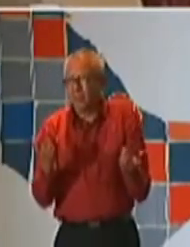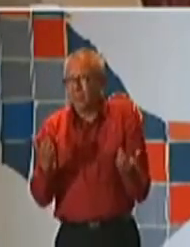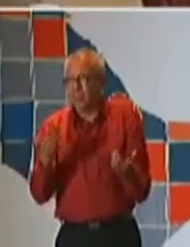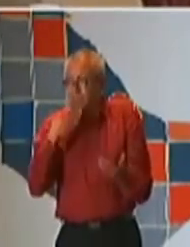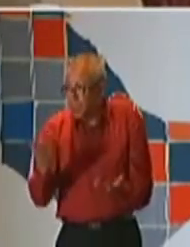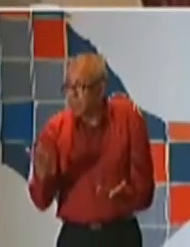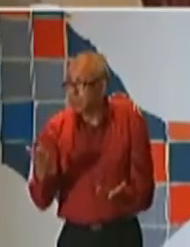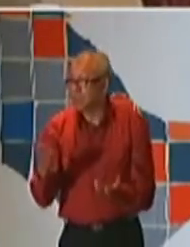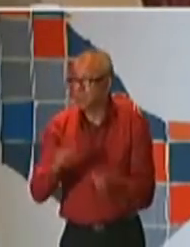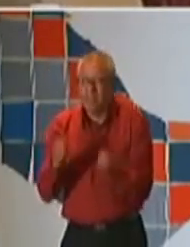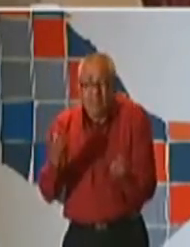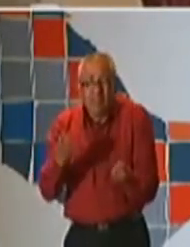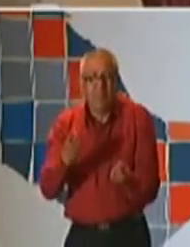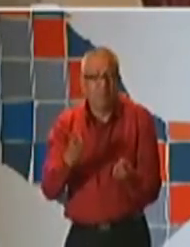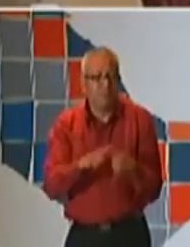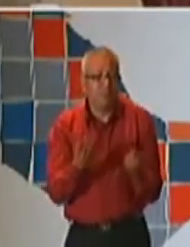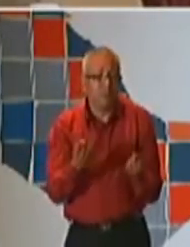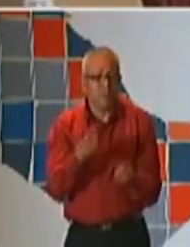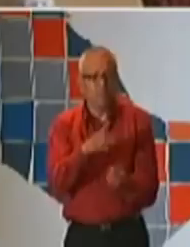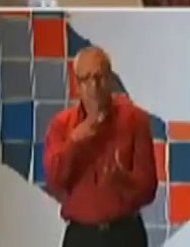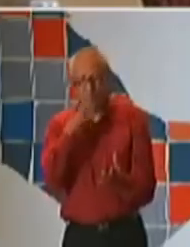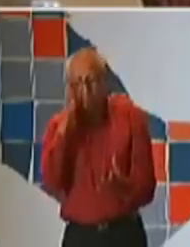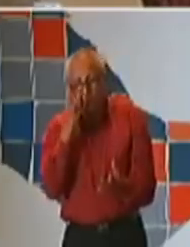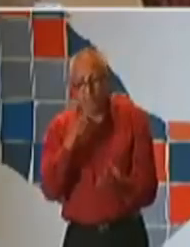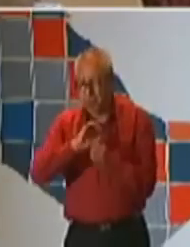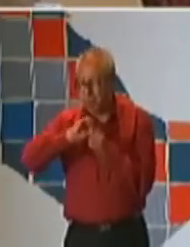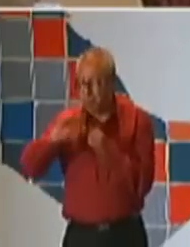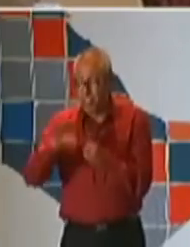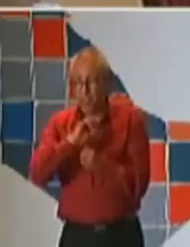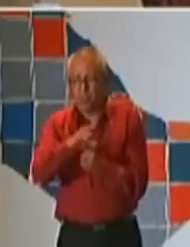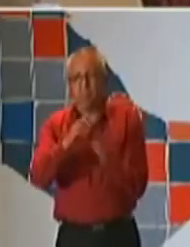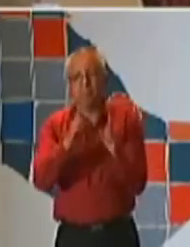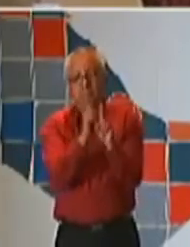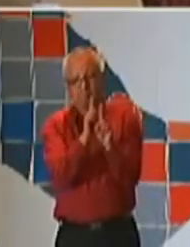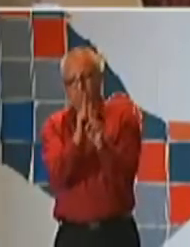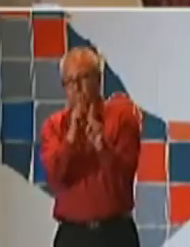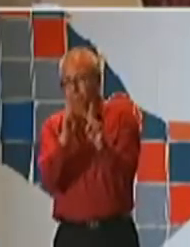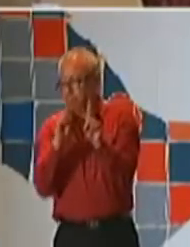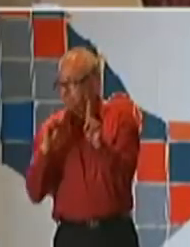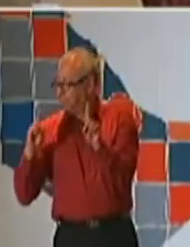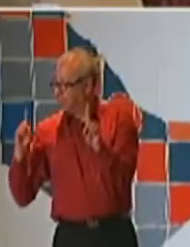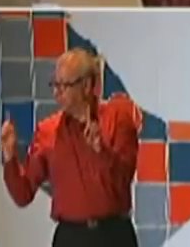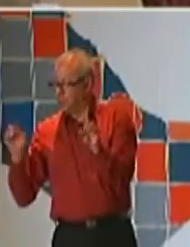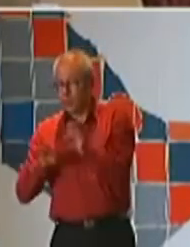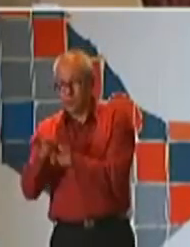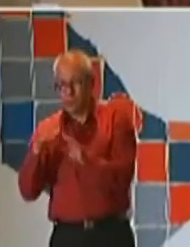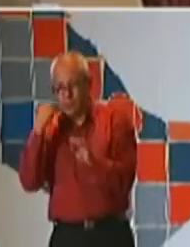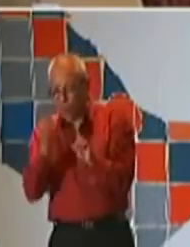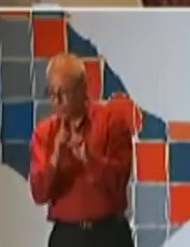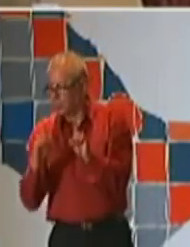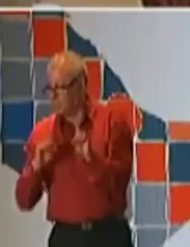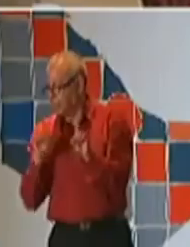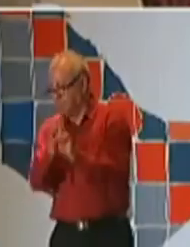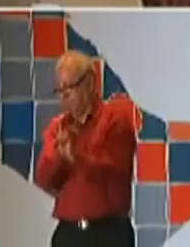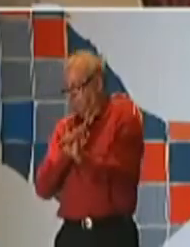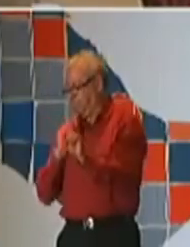a salvo del pánico de ser arrojado a las largas colas de Los que buscan trabajo quién no teme